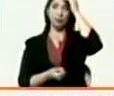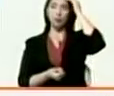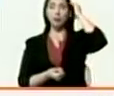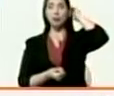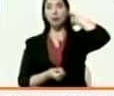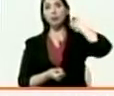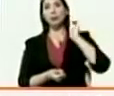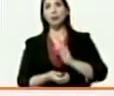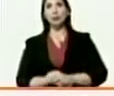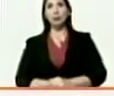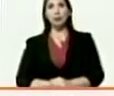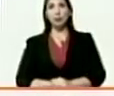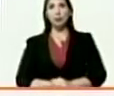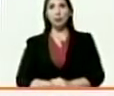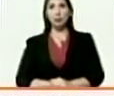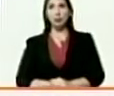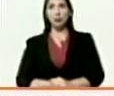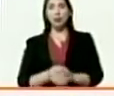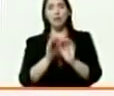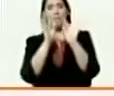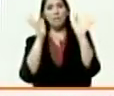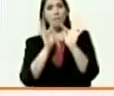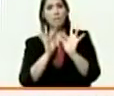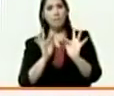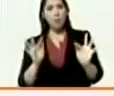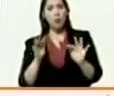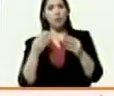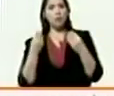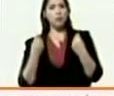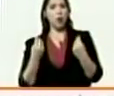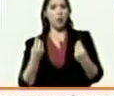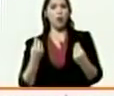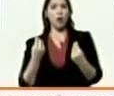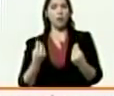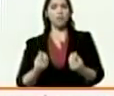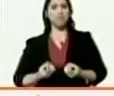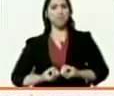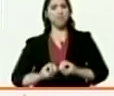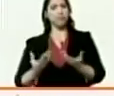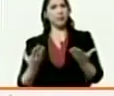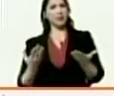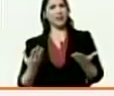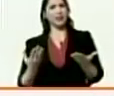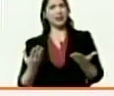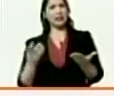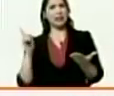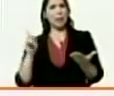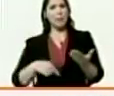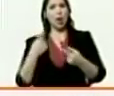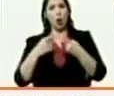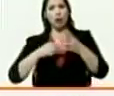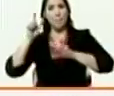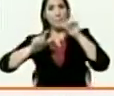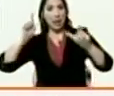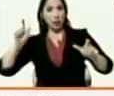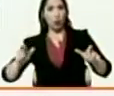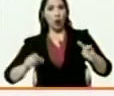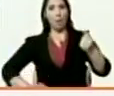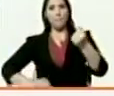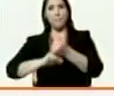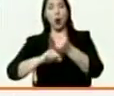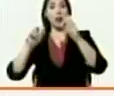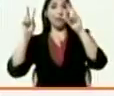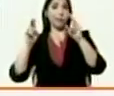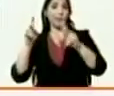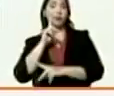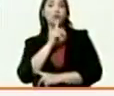gestan a manera de colocar muchas veces sus satélites en muchas, entre comillas,